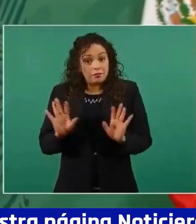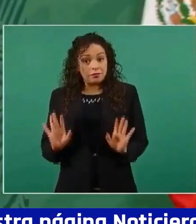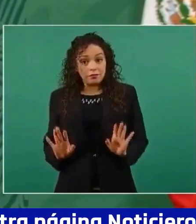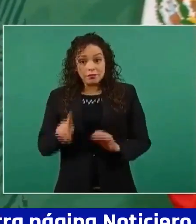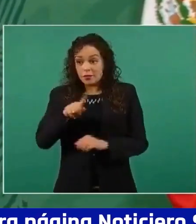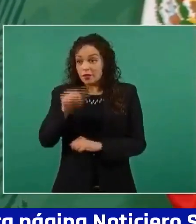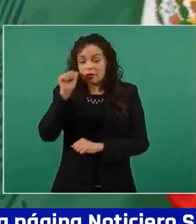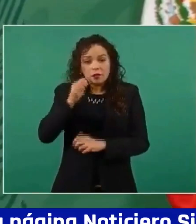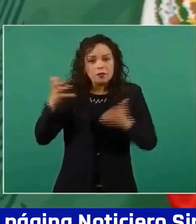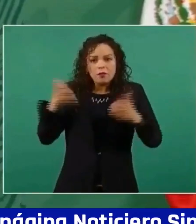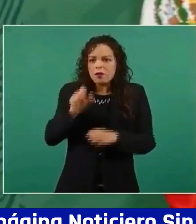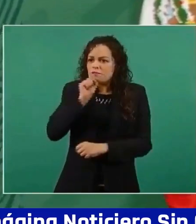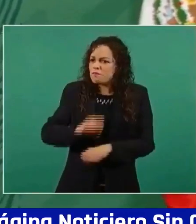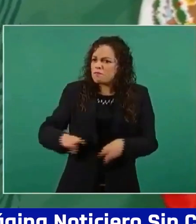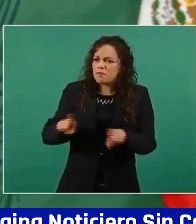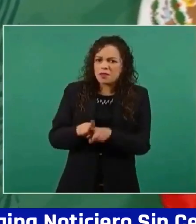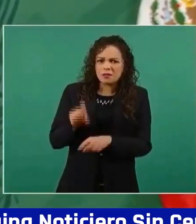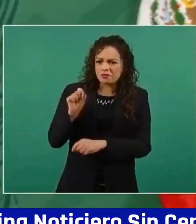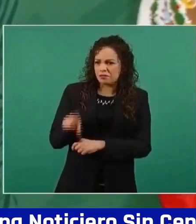dedicaron.